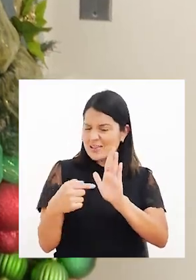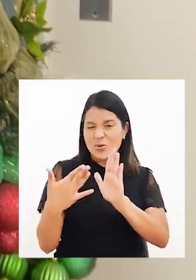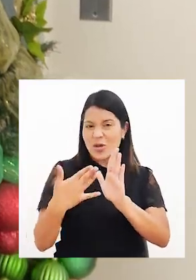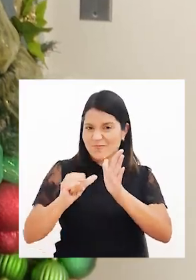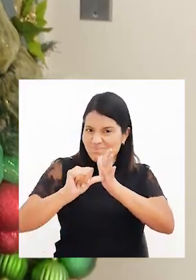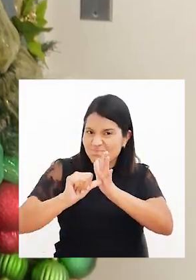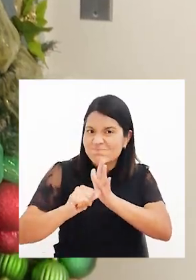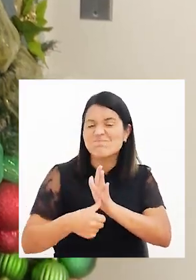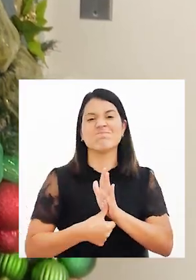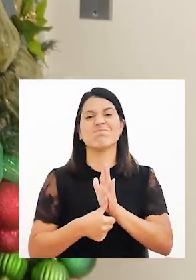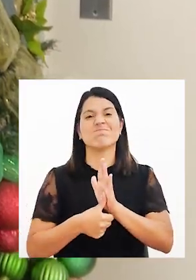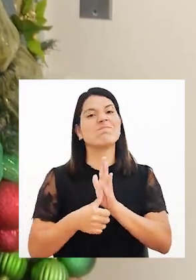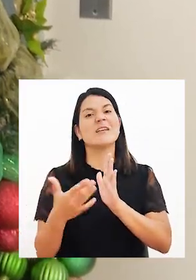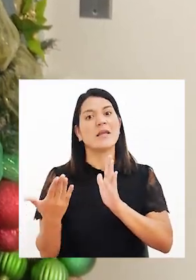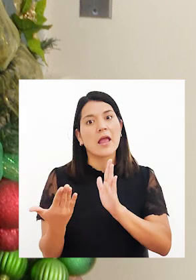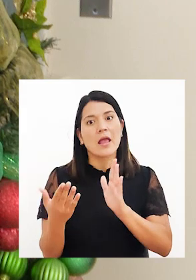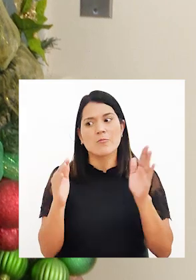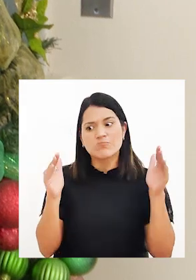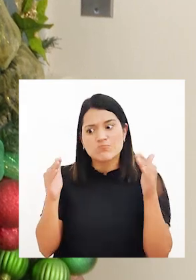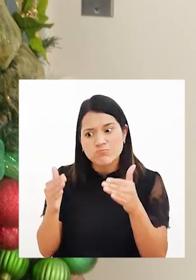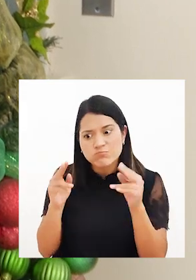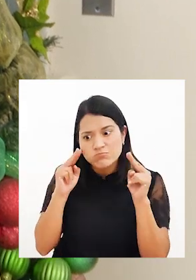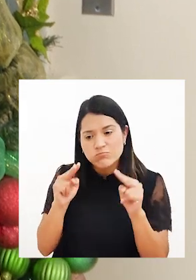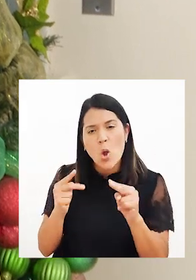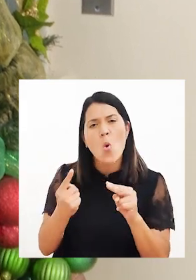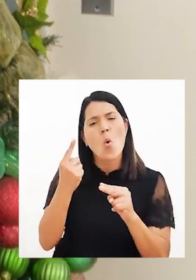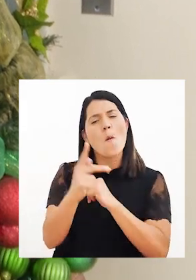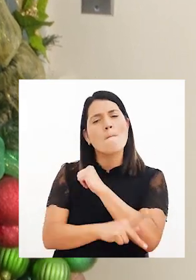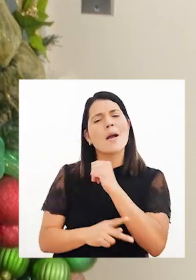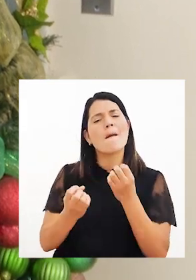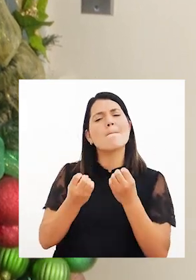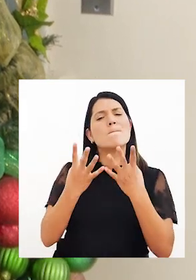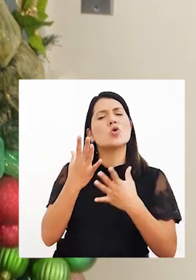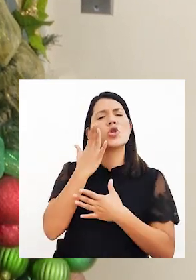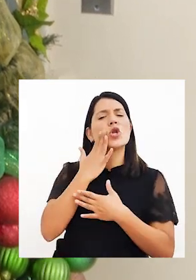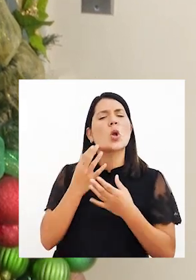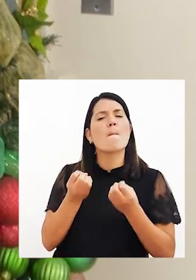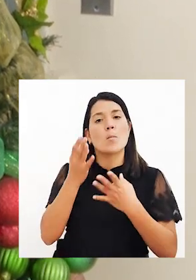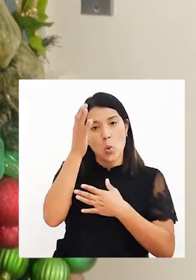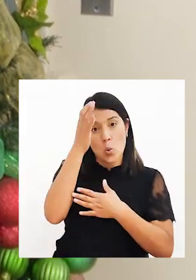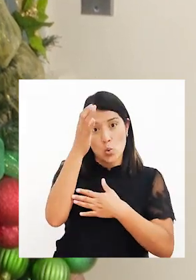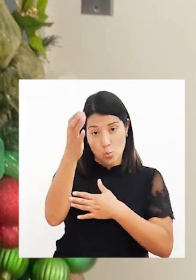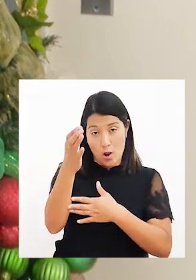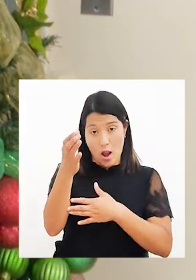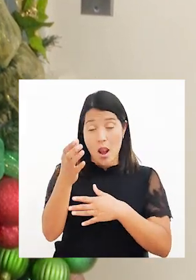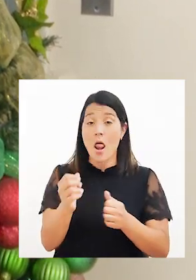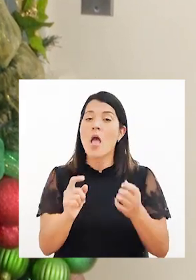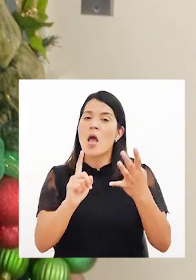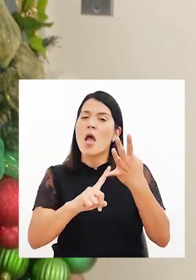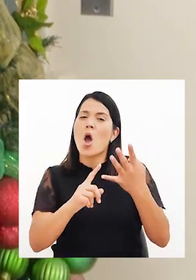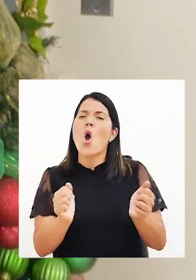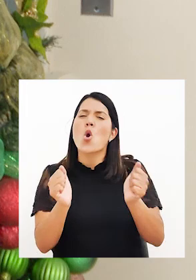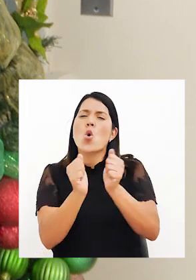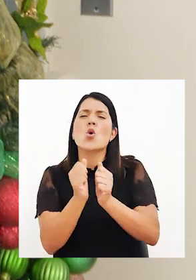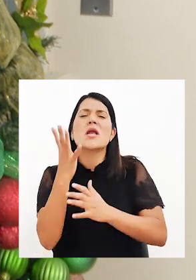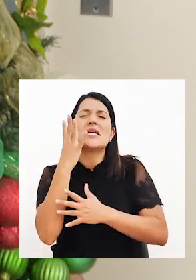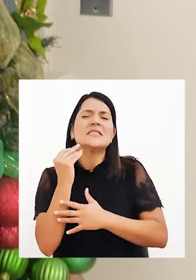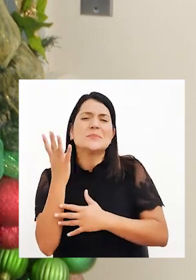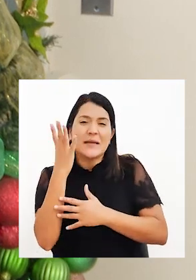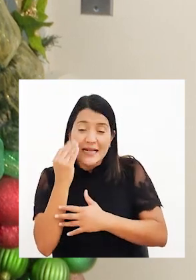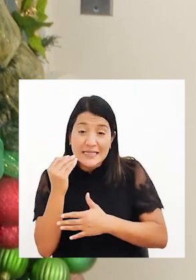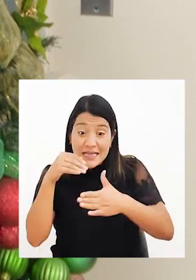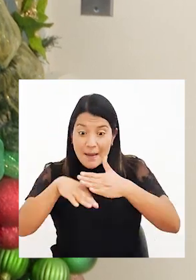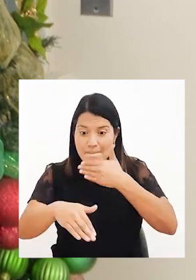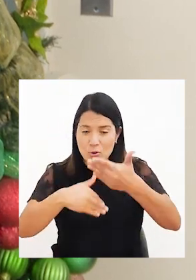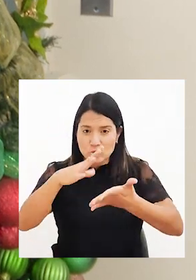el llamado de un país multiétnico y pluricultural, con experiencias curriculares